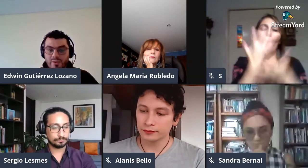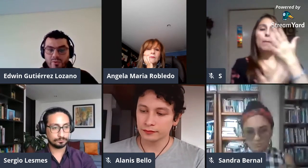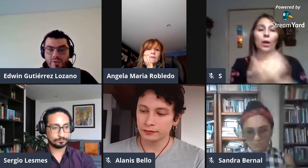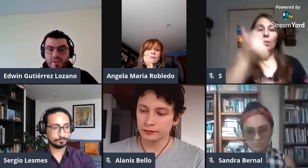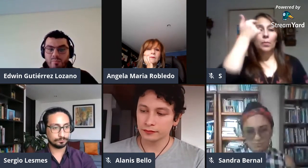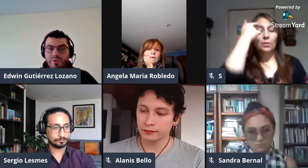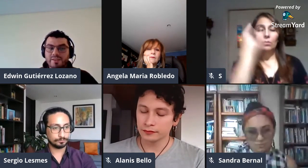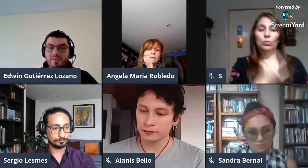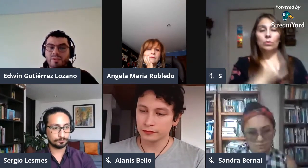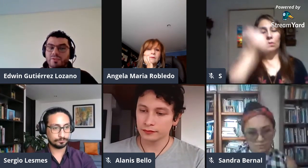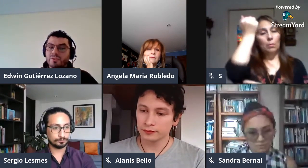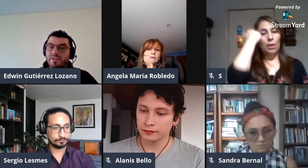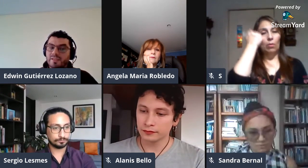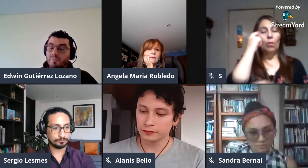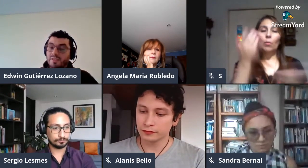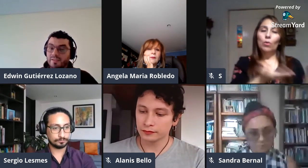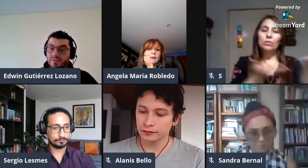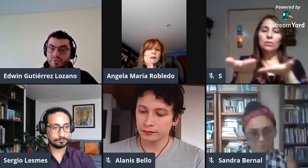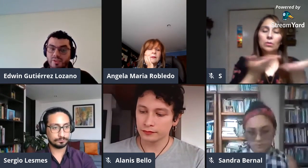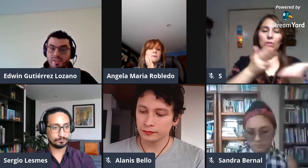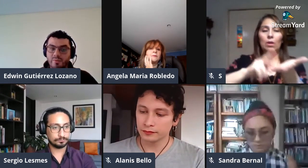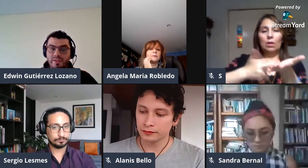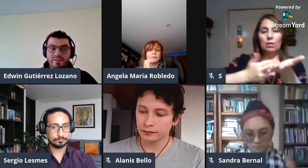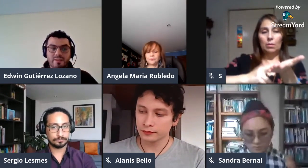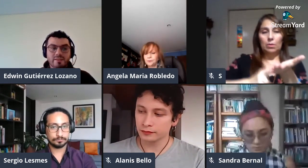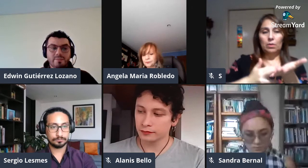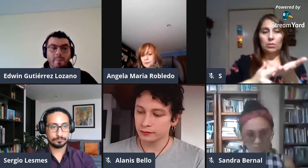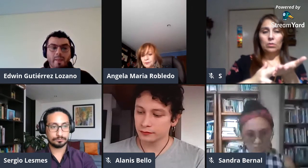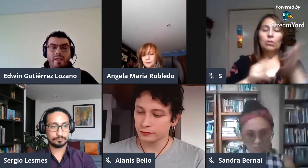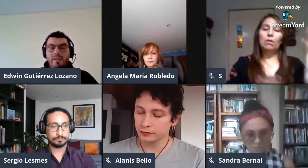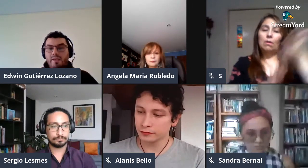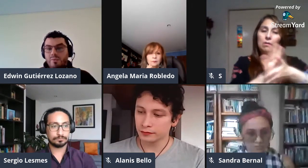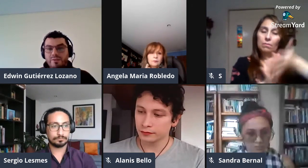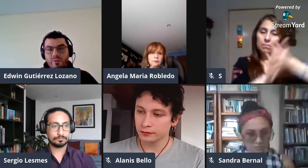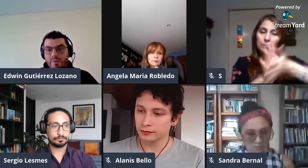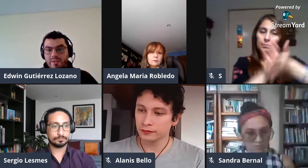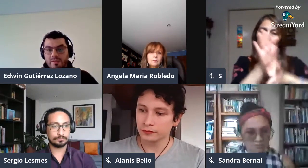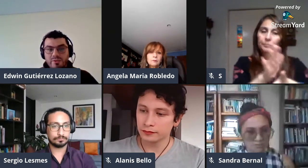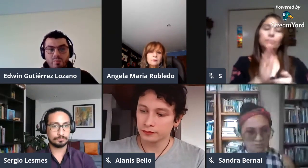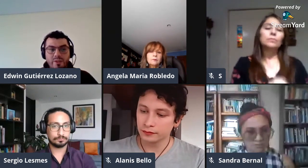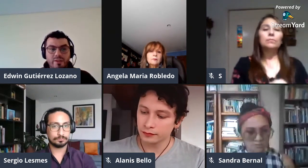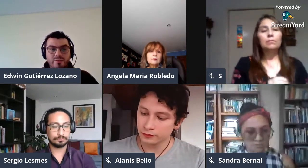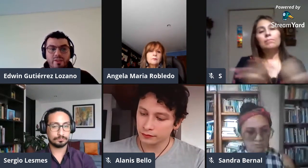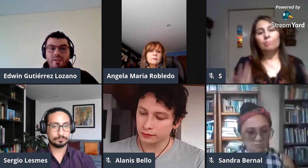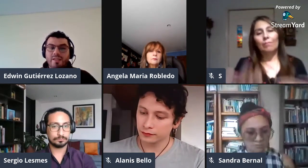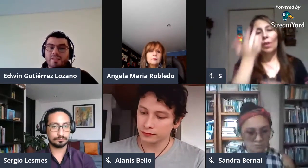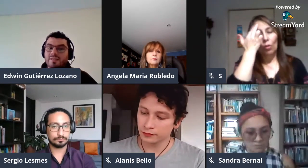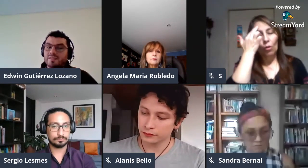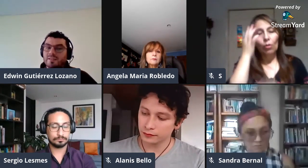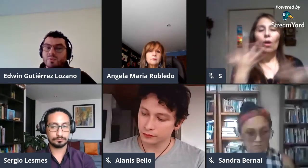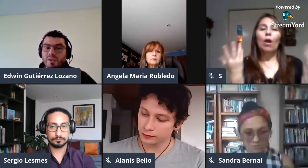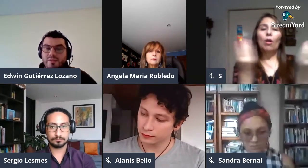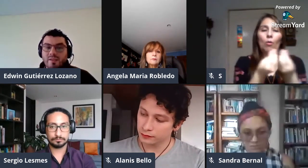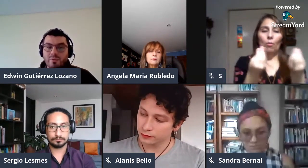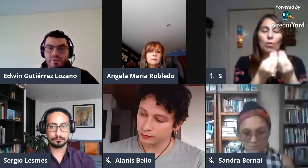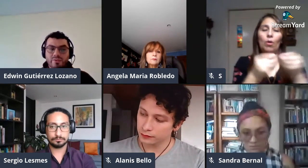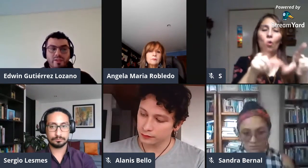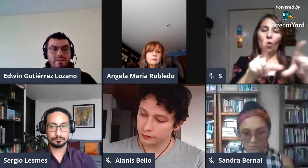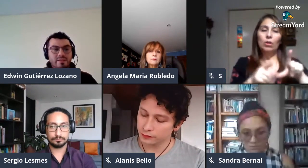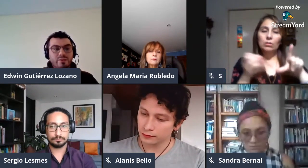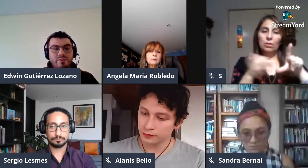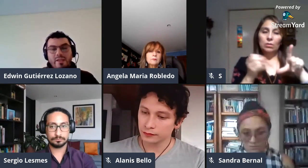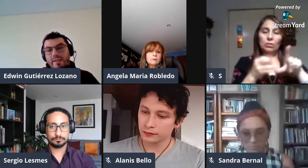Universidad Pedagógica por el servicio de interpretación de lengua de señas. Y pues obviamente a mis compañeros de la licenciatura, de